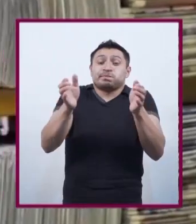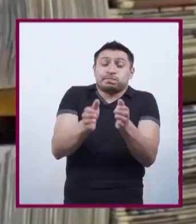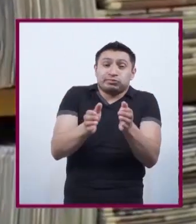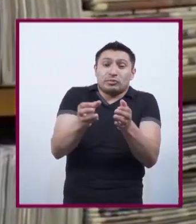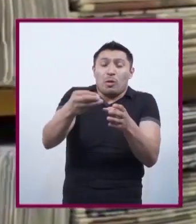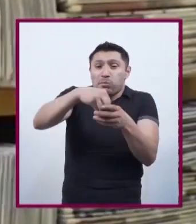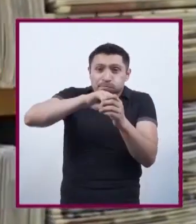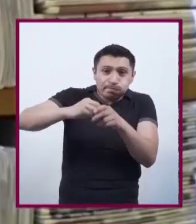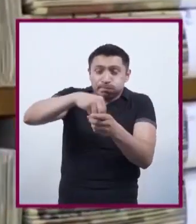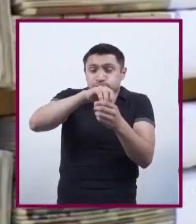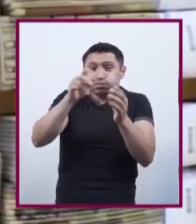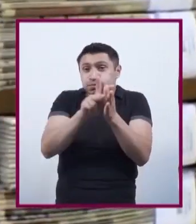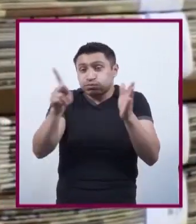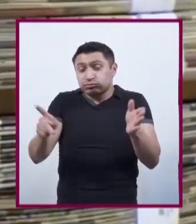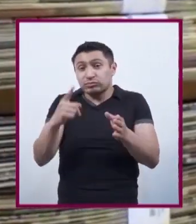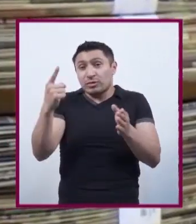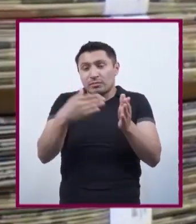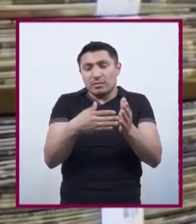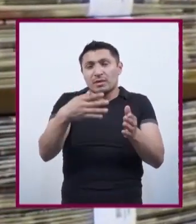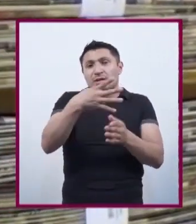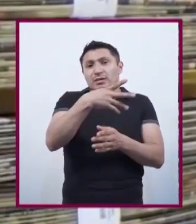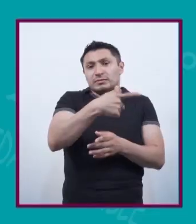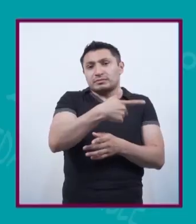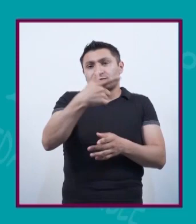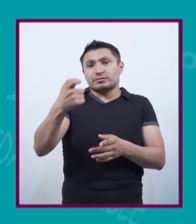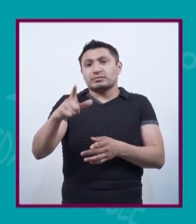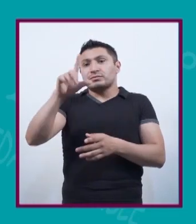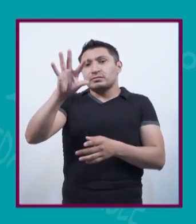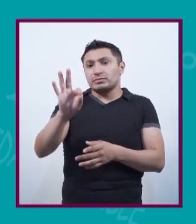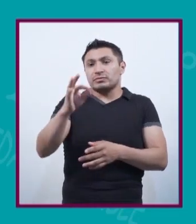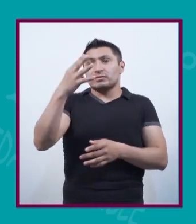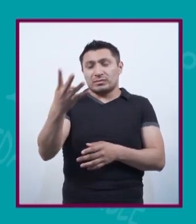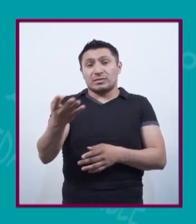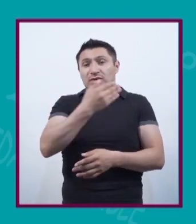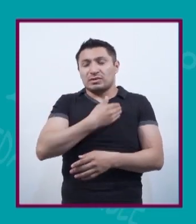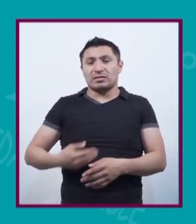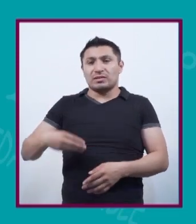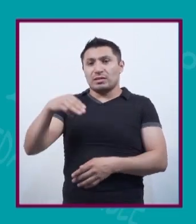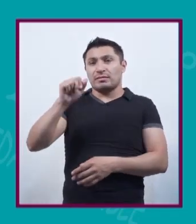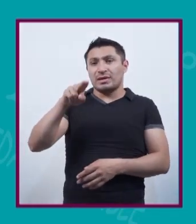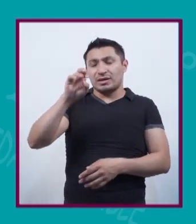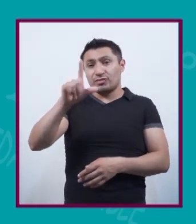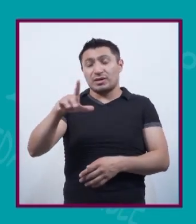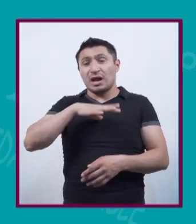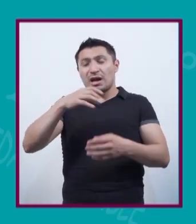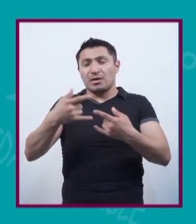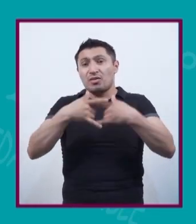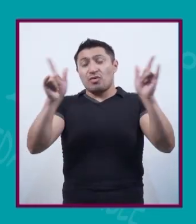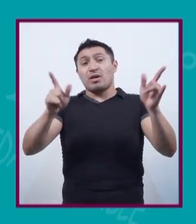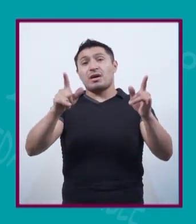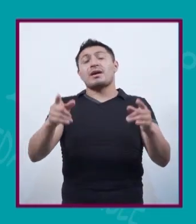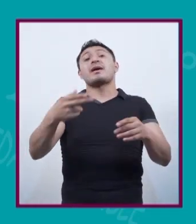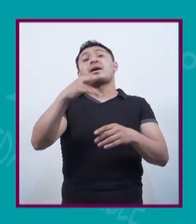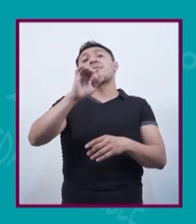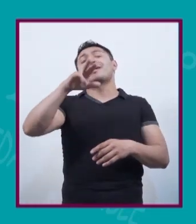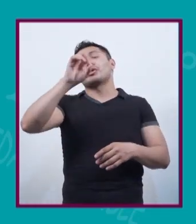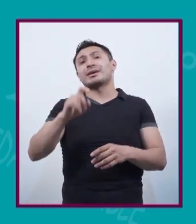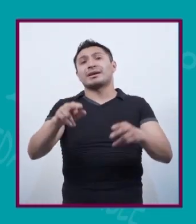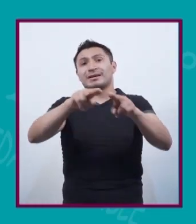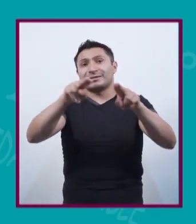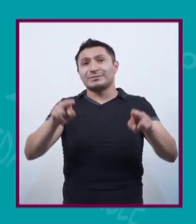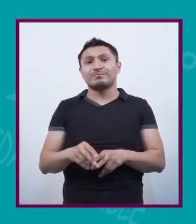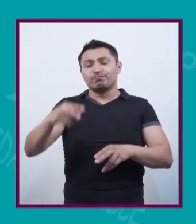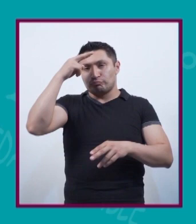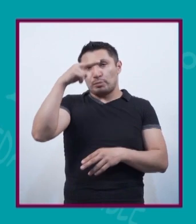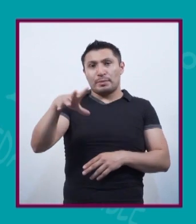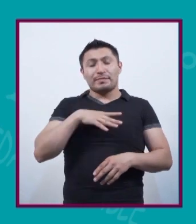que el espacio fuera insuficiente. En 1944, el presidente Manuel Ávila Camacho inauguró la